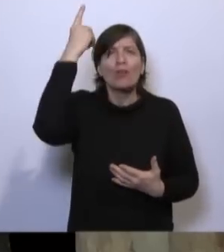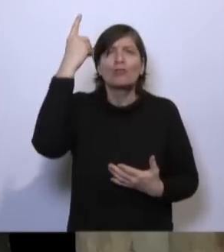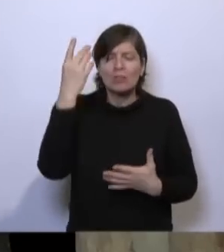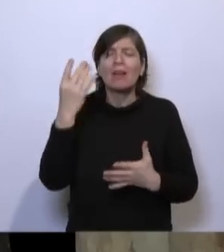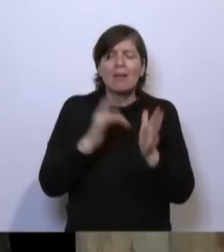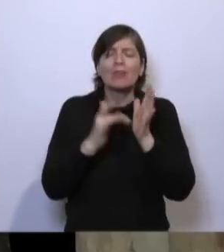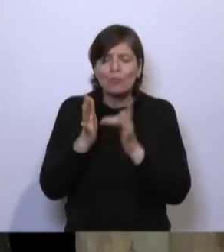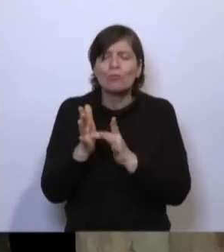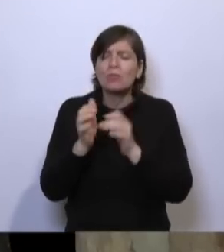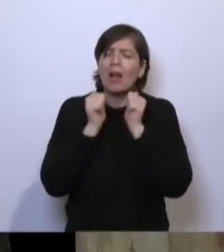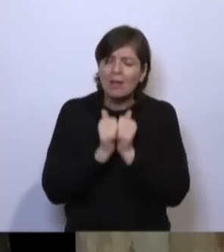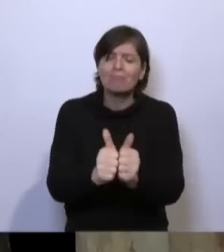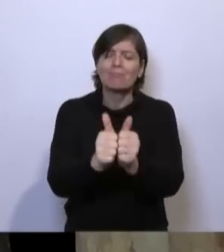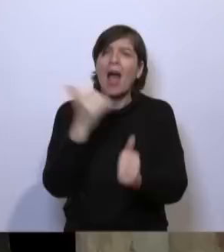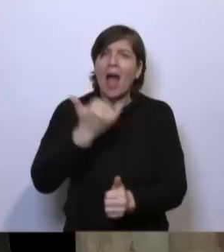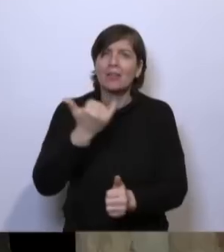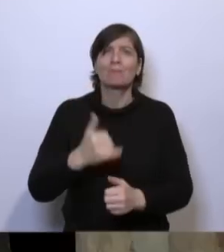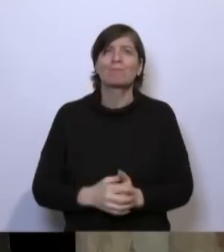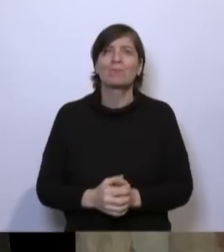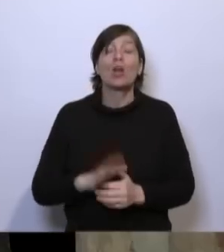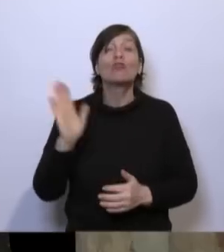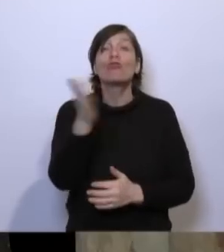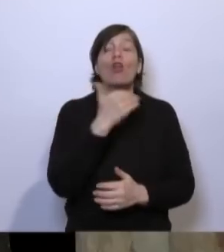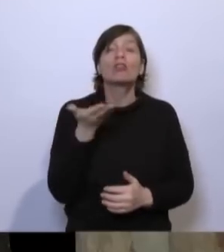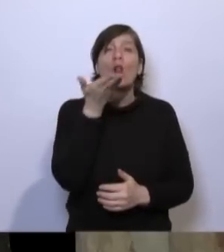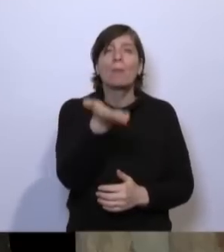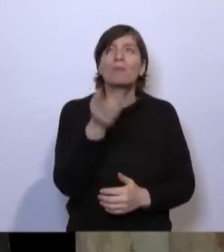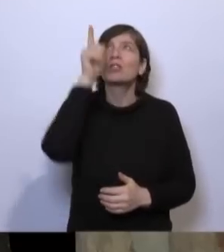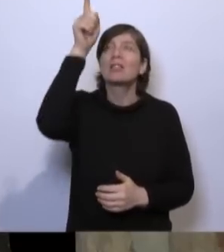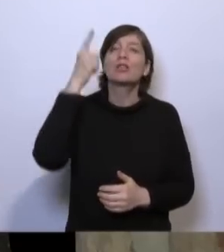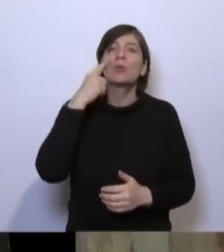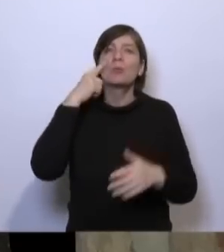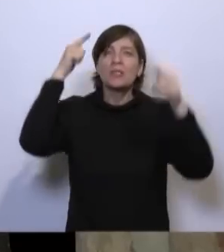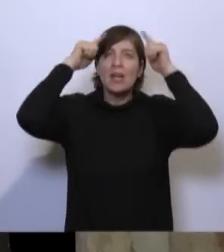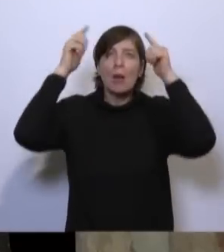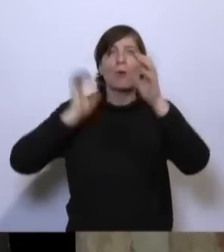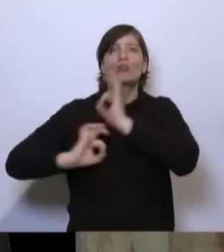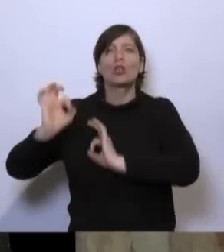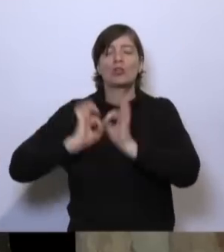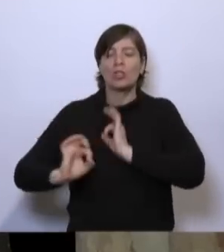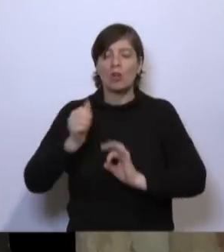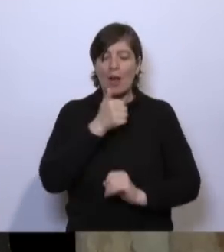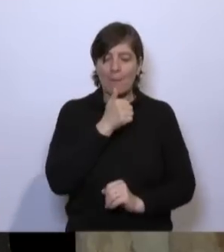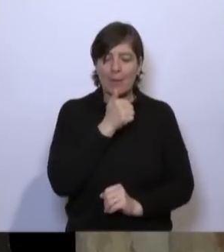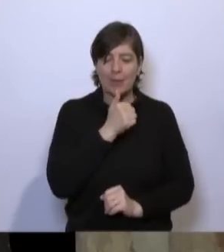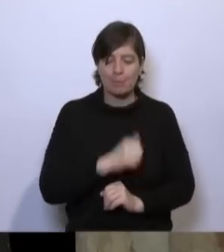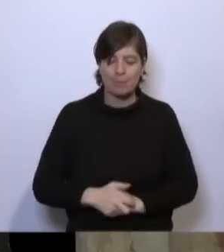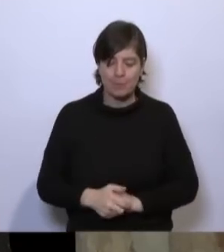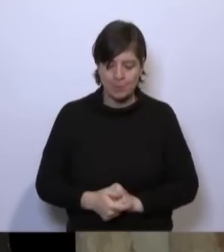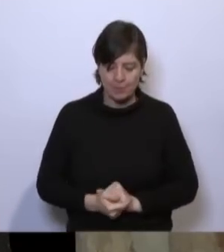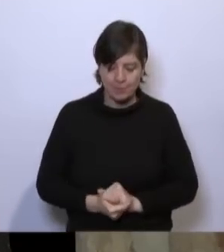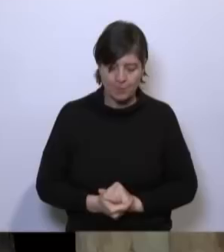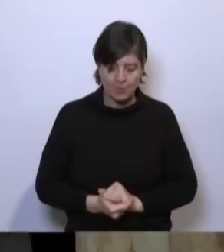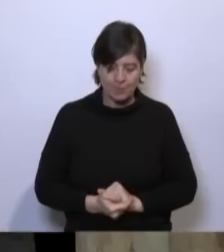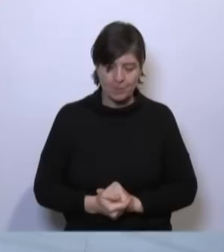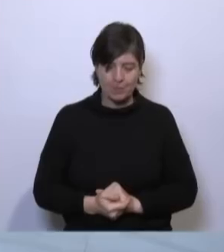Jesús camina junto a ellos. Todo esto te lo pedimos a ti que vives y reinas por los siglos de los siglos. Amén.